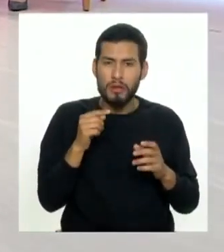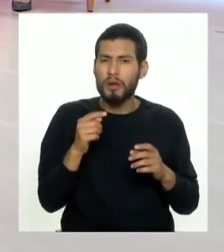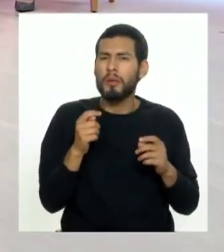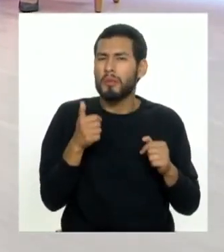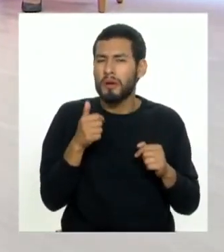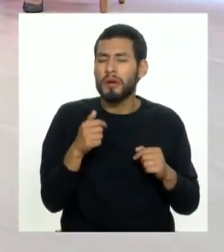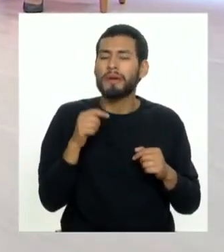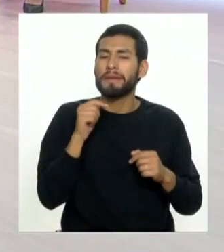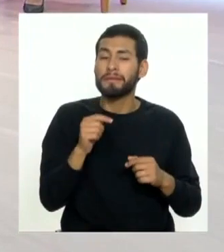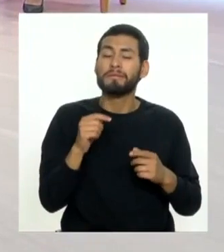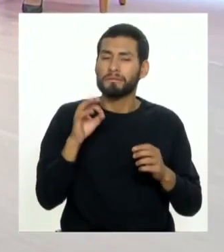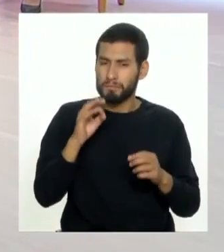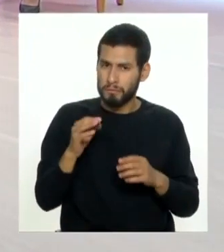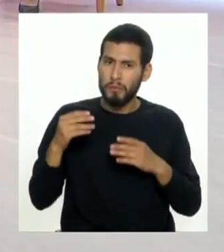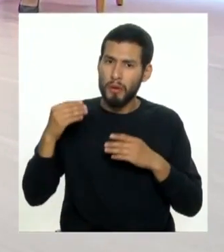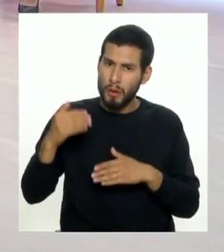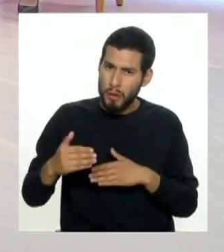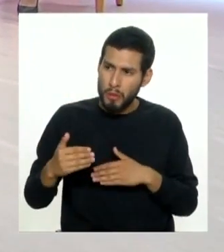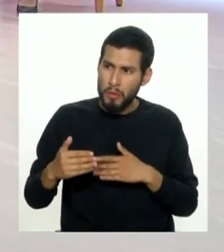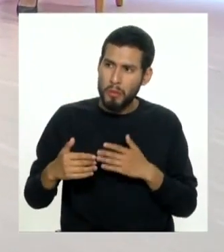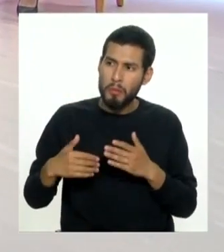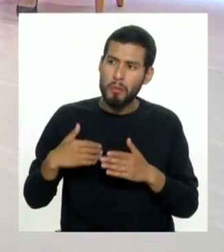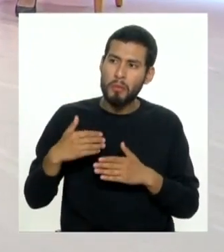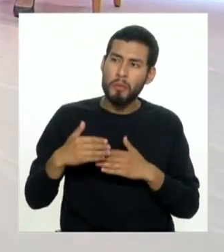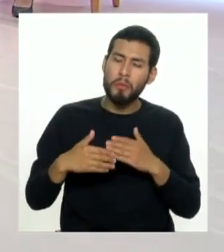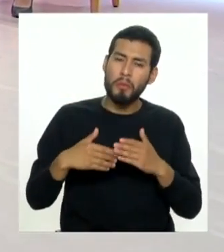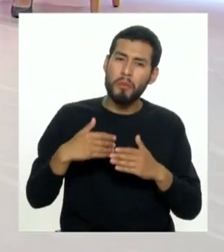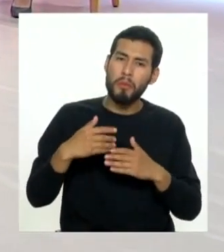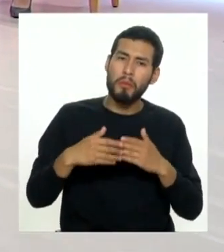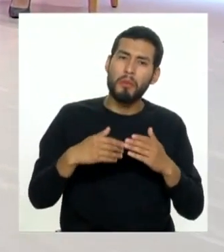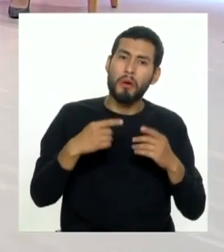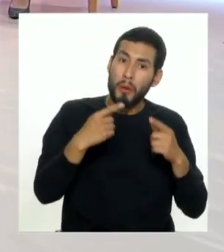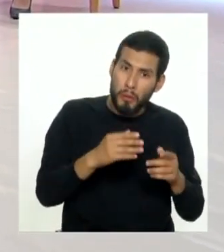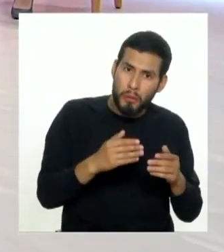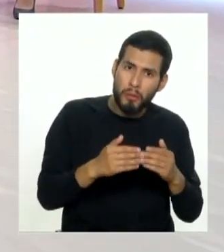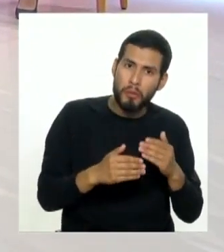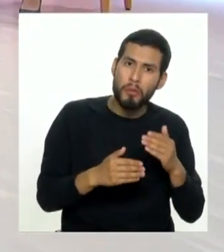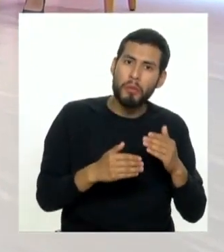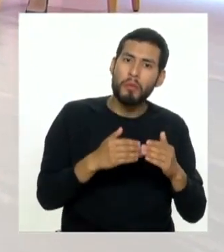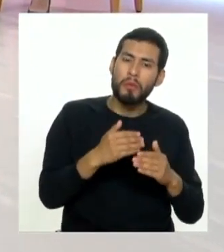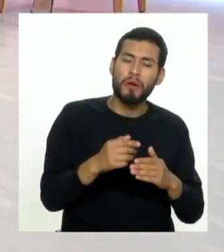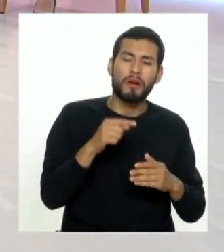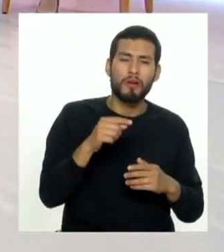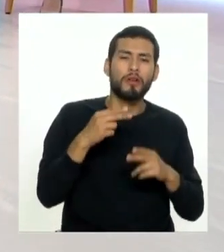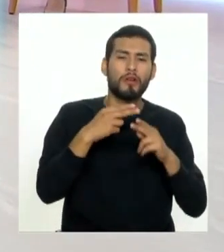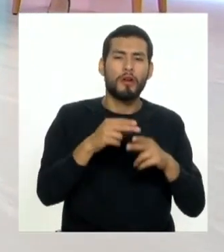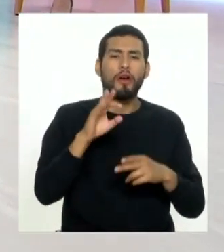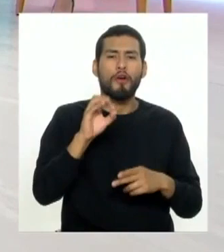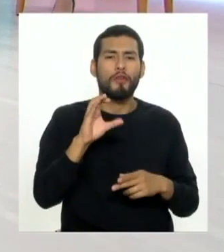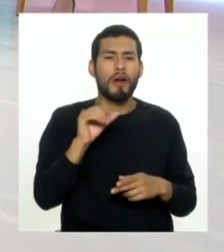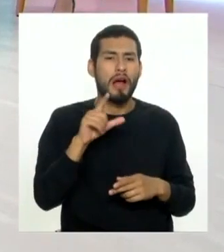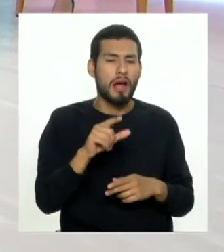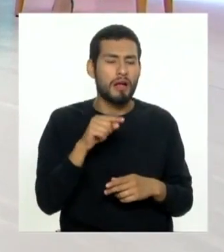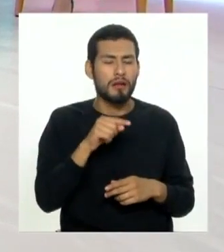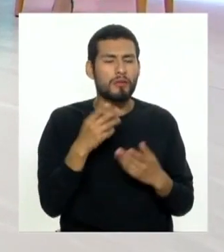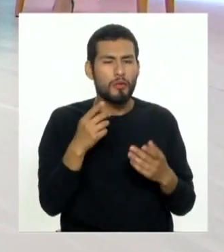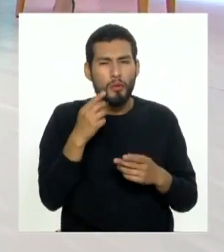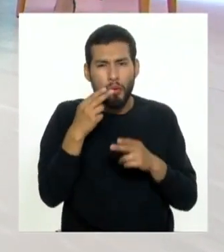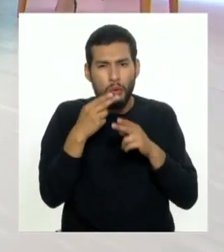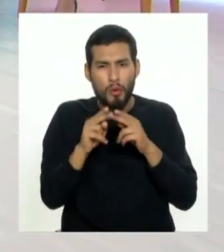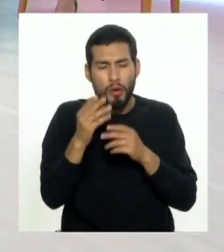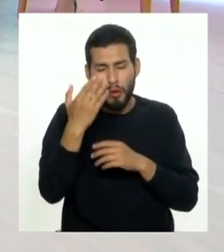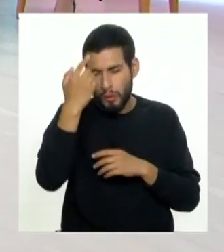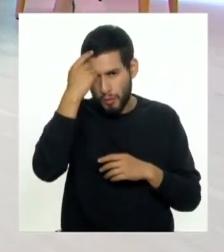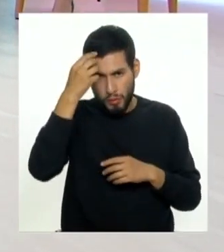forma repetitiva de la misma manera, ¿no? Eso puede ser una crisis epiléptica que llamamos crisis epiléptica focal, que se origina en una determinada región del